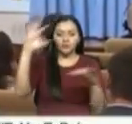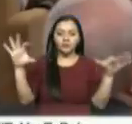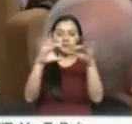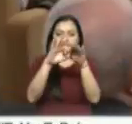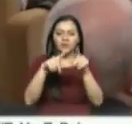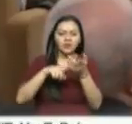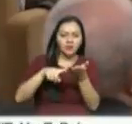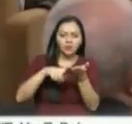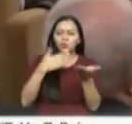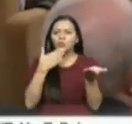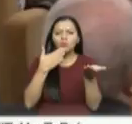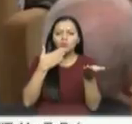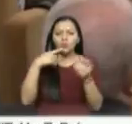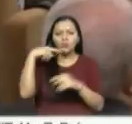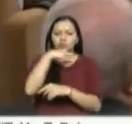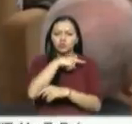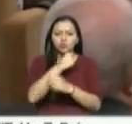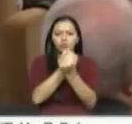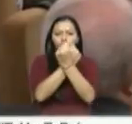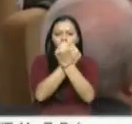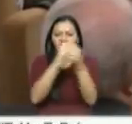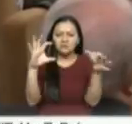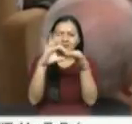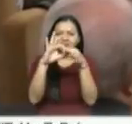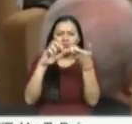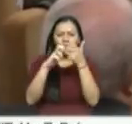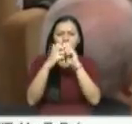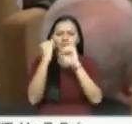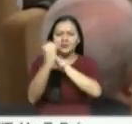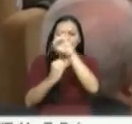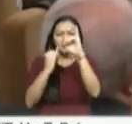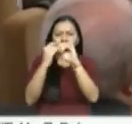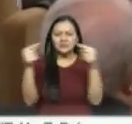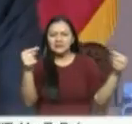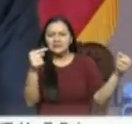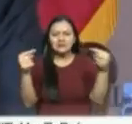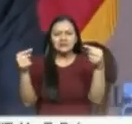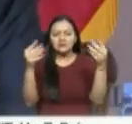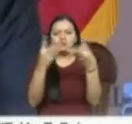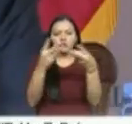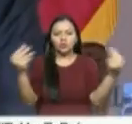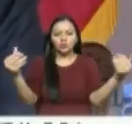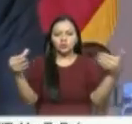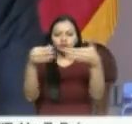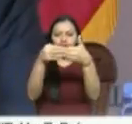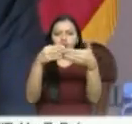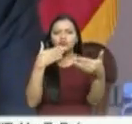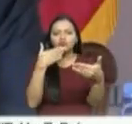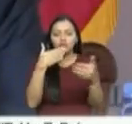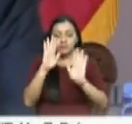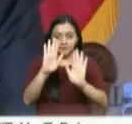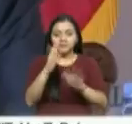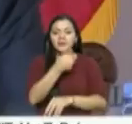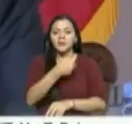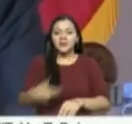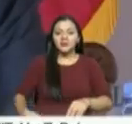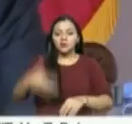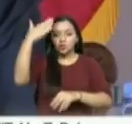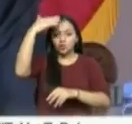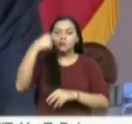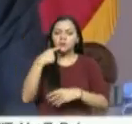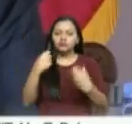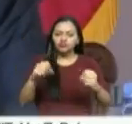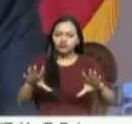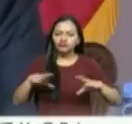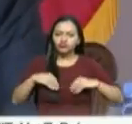Moscú para encontrar resultados concretos a los problemas internacionales. El presidente Trump claramente confirmó su interés en